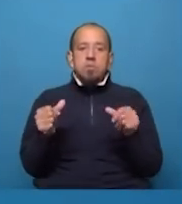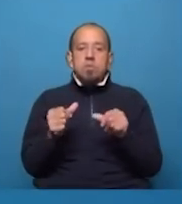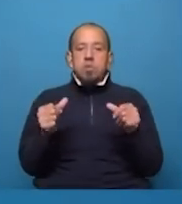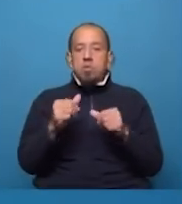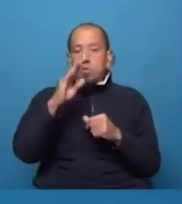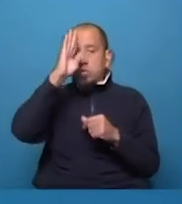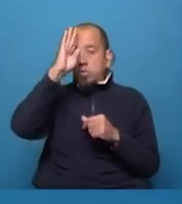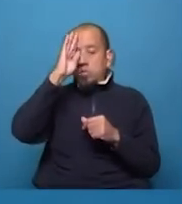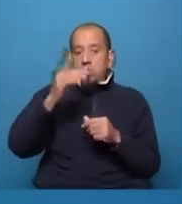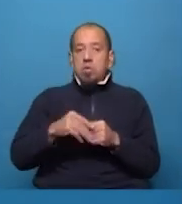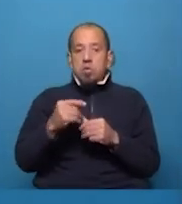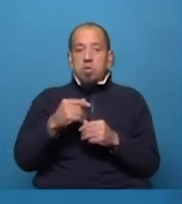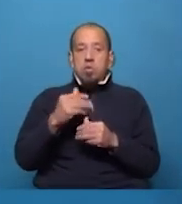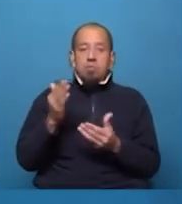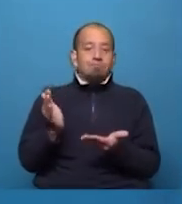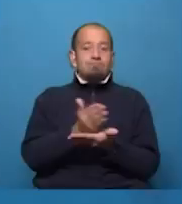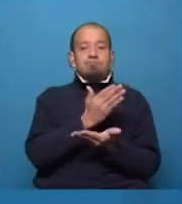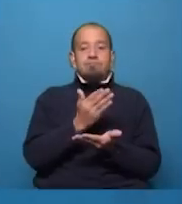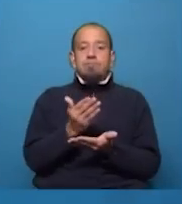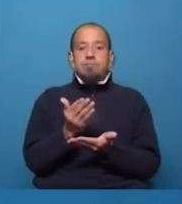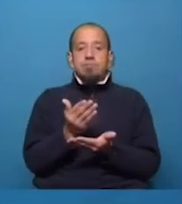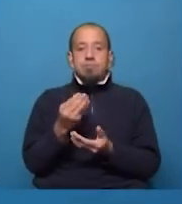aprendieron ese periodo lo saco a todos